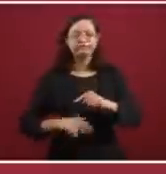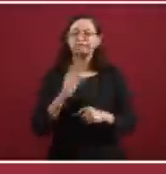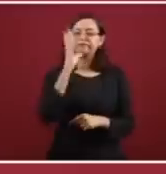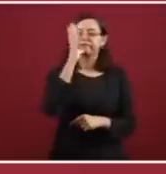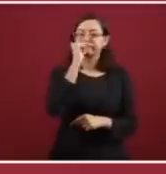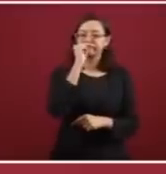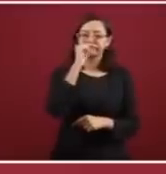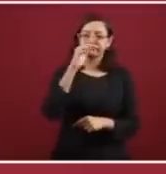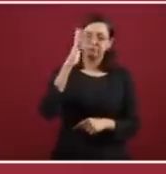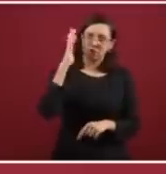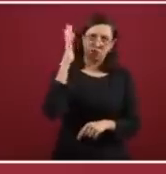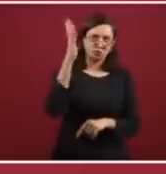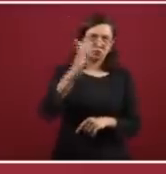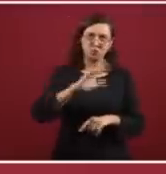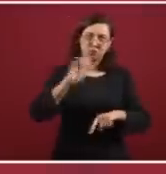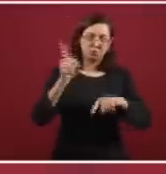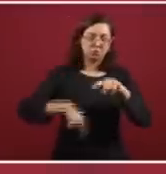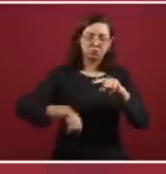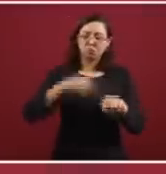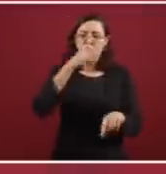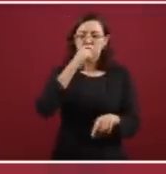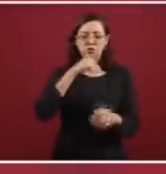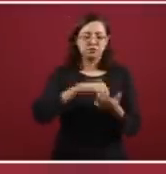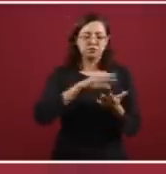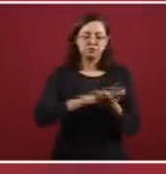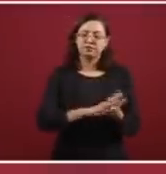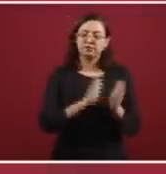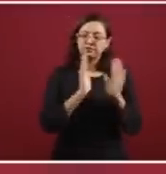en el futuro. Entonces,